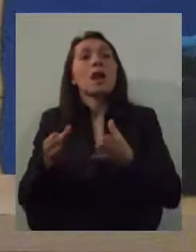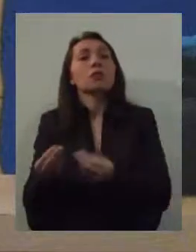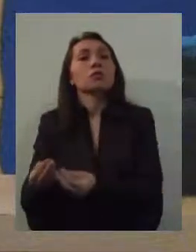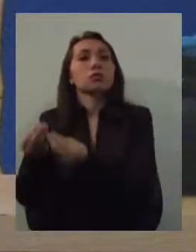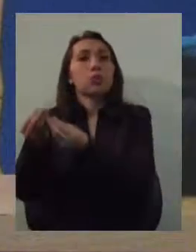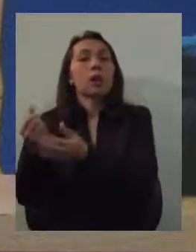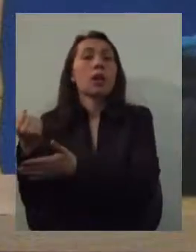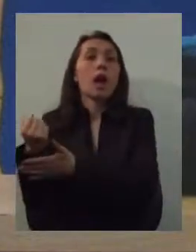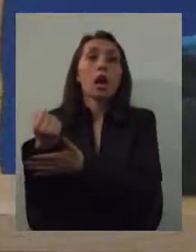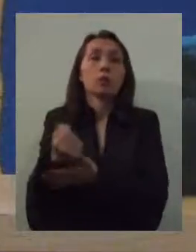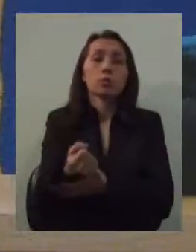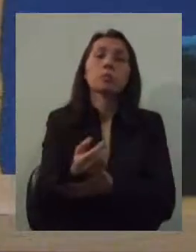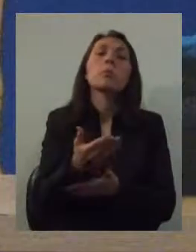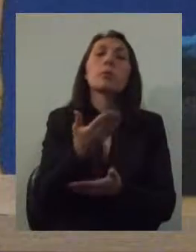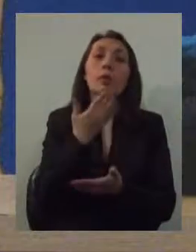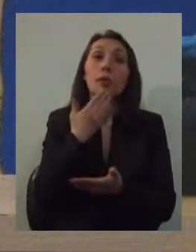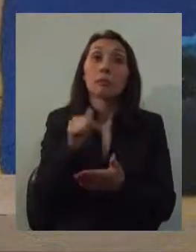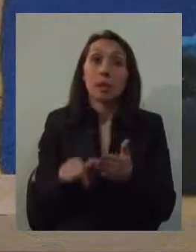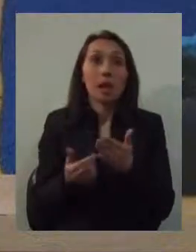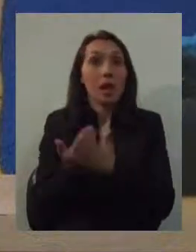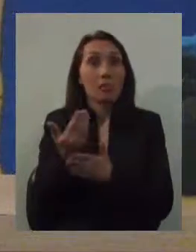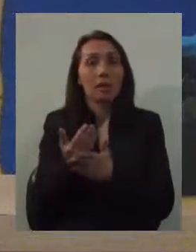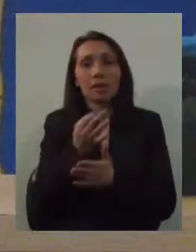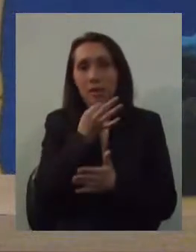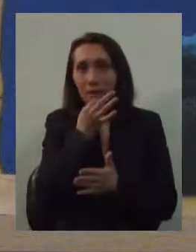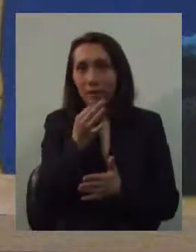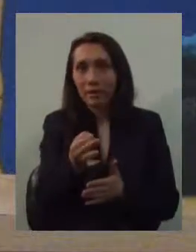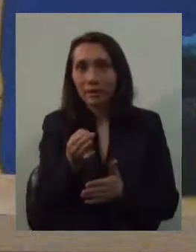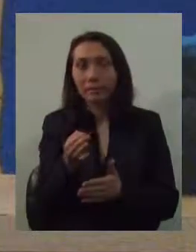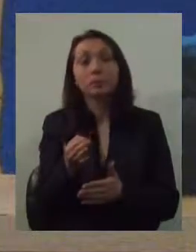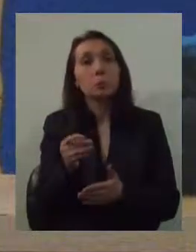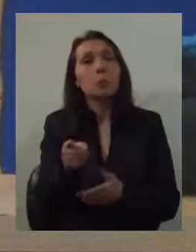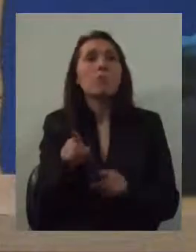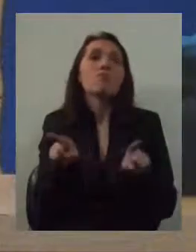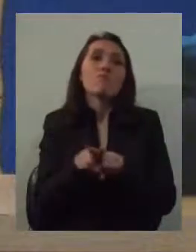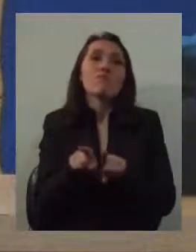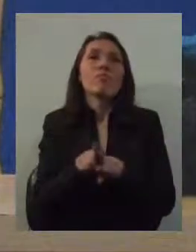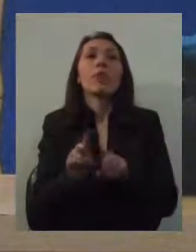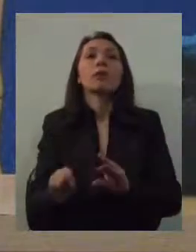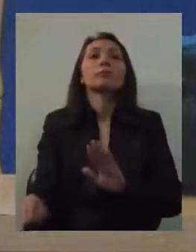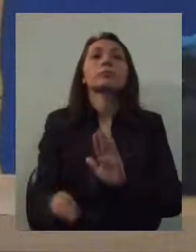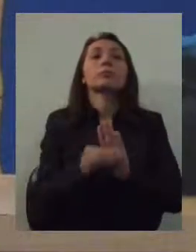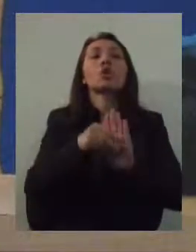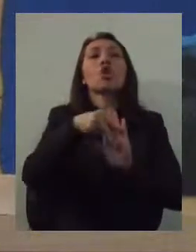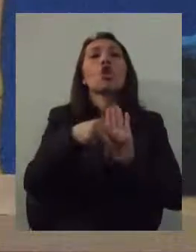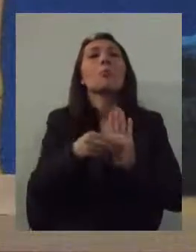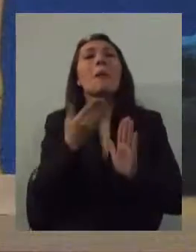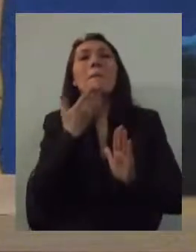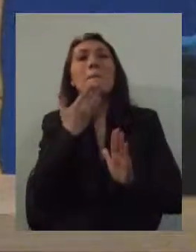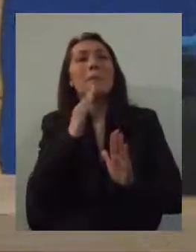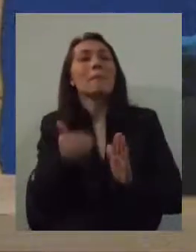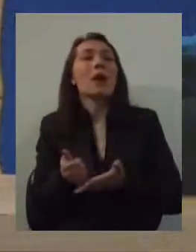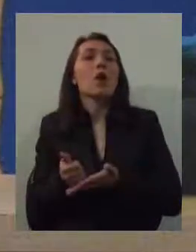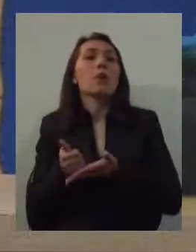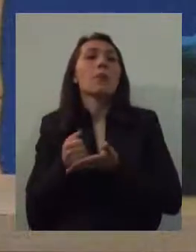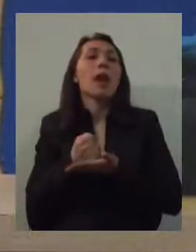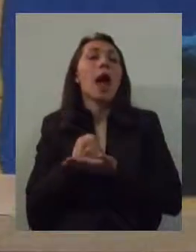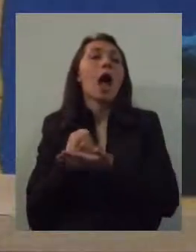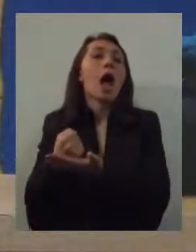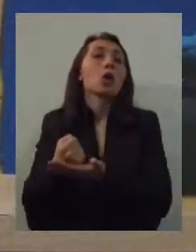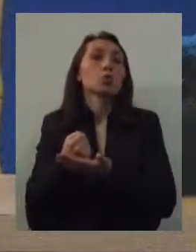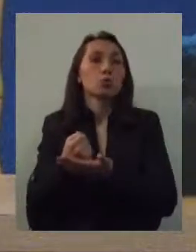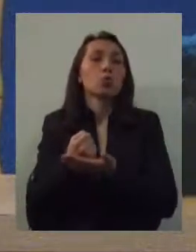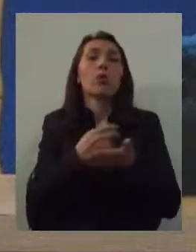a la cooperación. También esta mañana se hizo referencia a esto de aplicar la norma más favorable a la cooperación